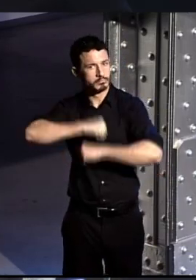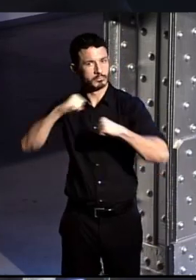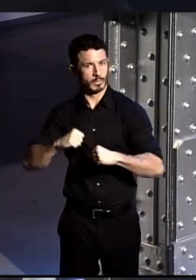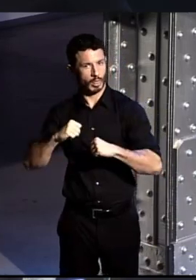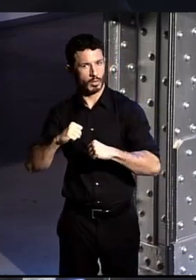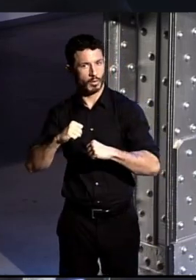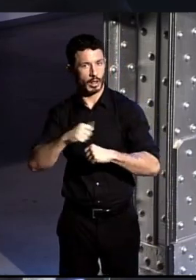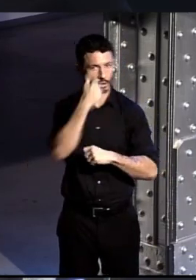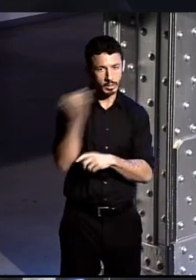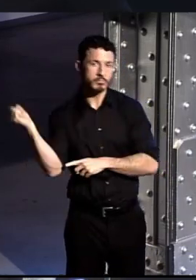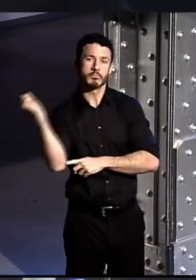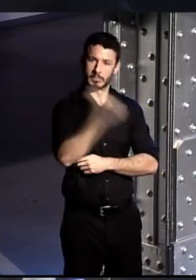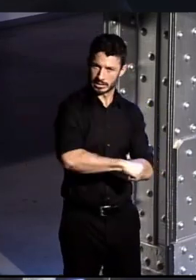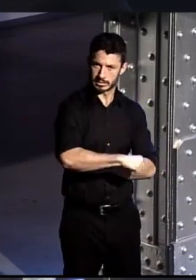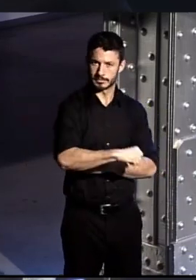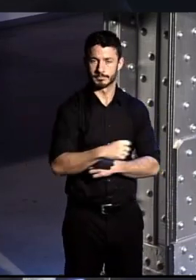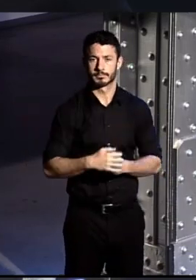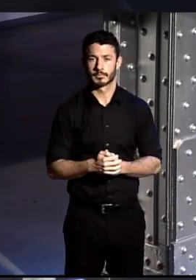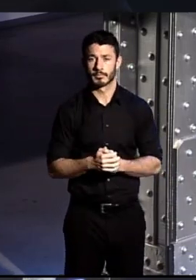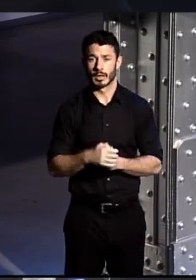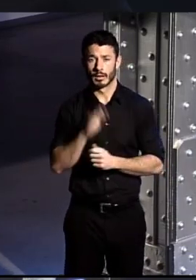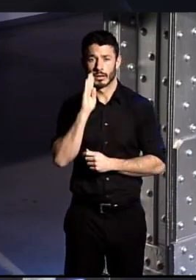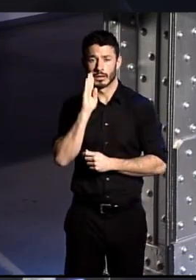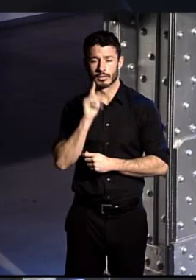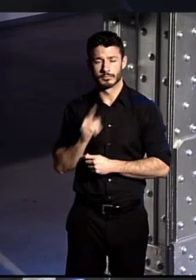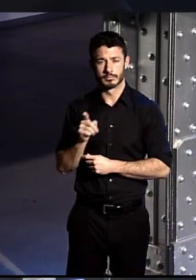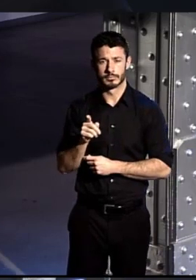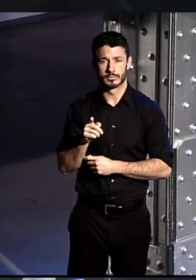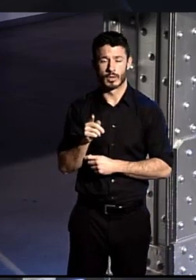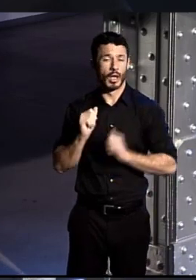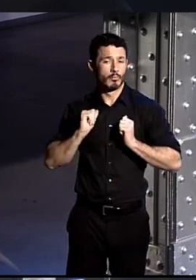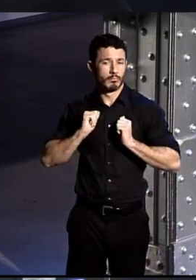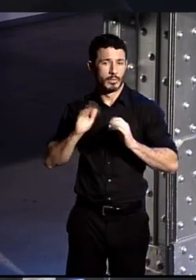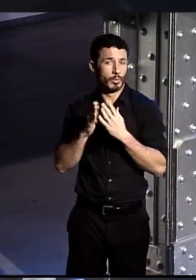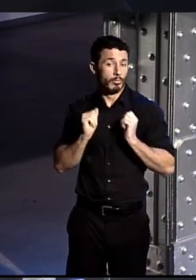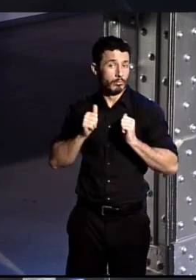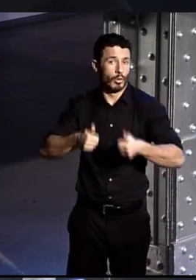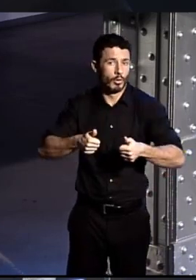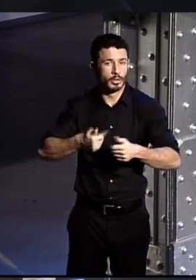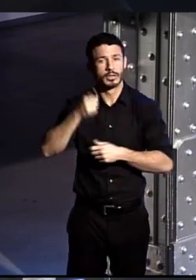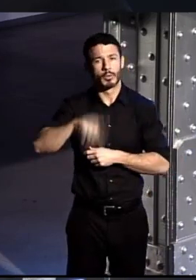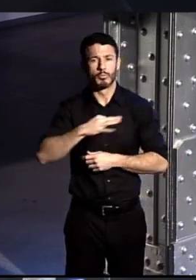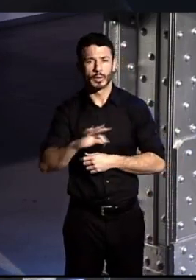edad. Decíamos que esto sucedía al comienzo y que también a veces podían ser quienes